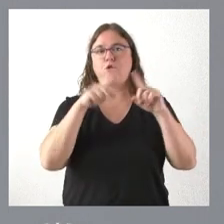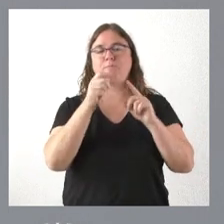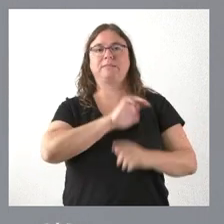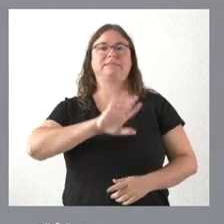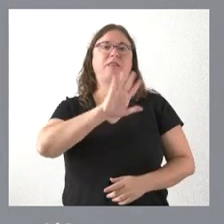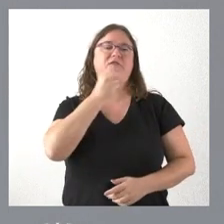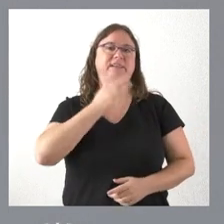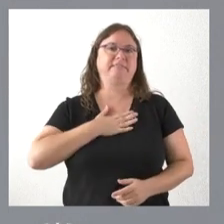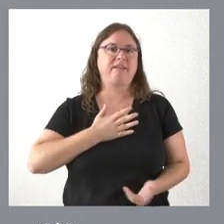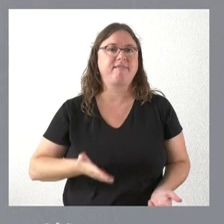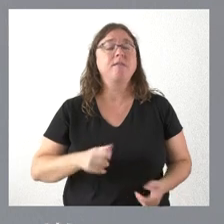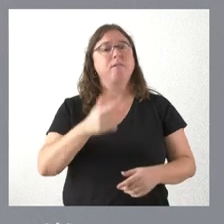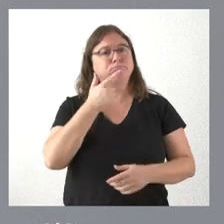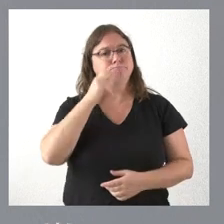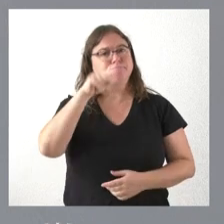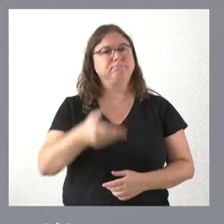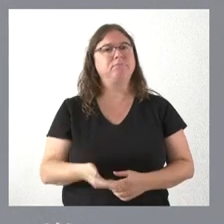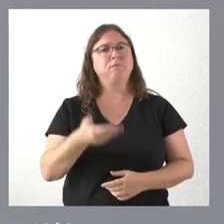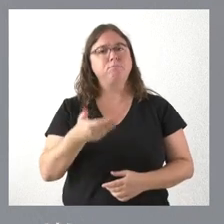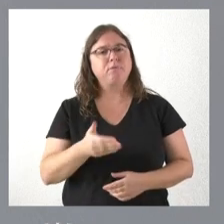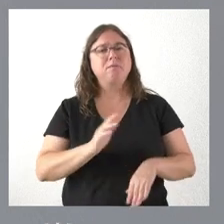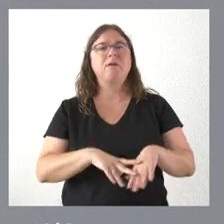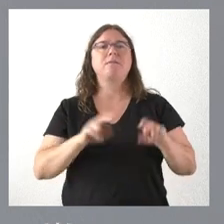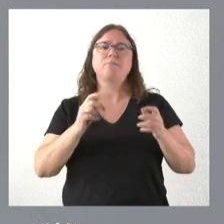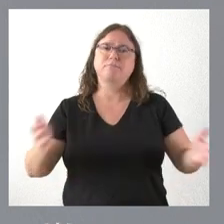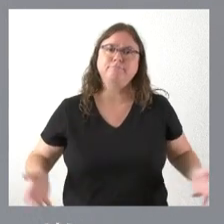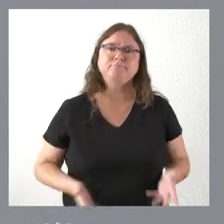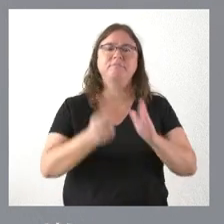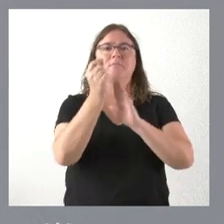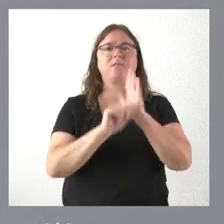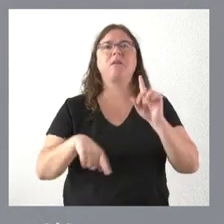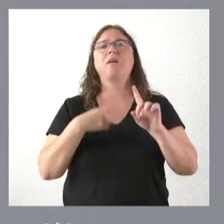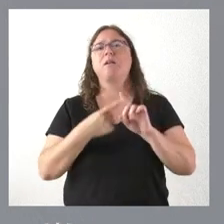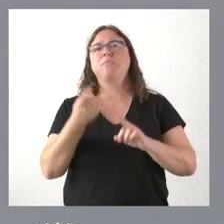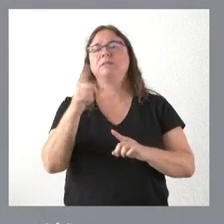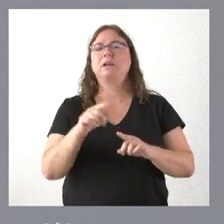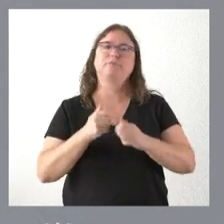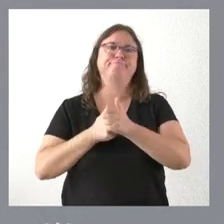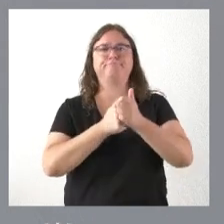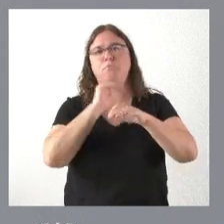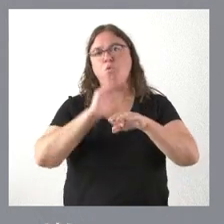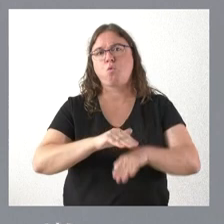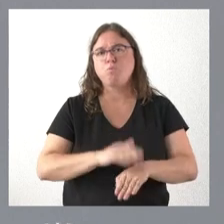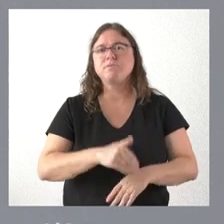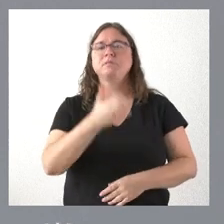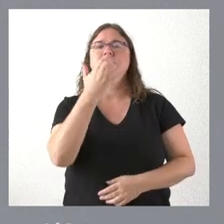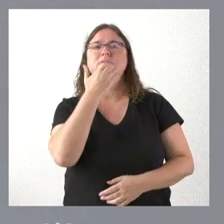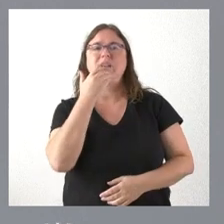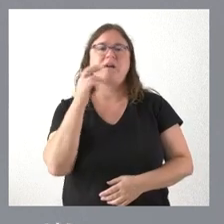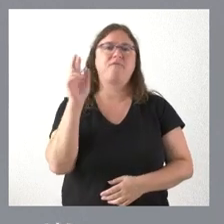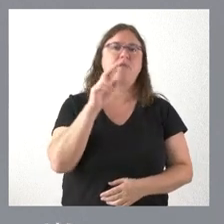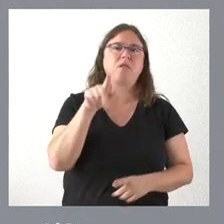de bienestar Por eso nos parece muy importante no solamente Haber puesto en marcha estas medidas sino naturalmente pues irá siguiendo sin descartar pues su refuerzo